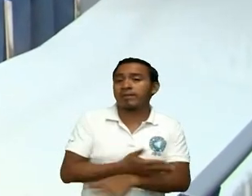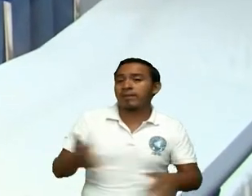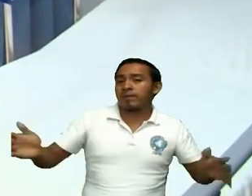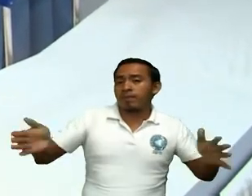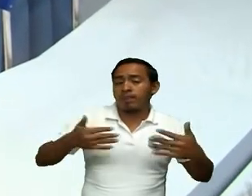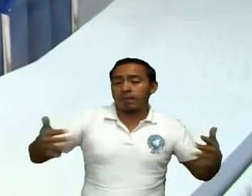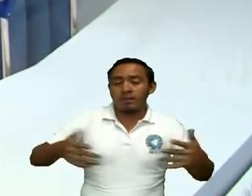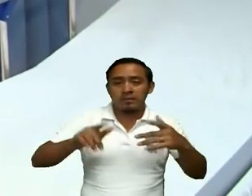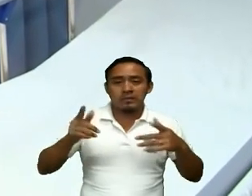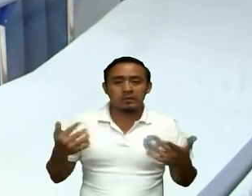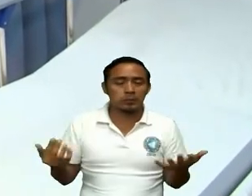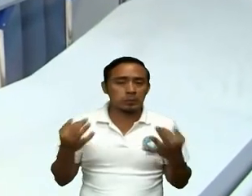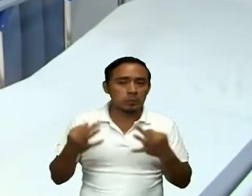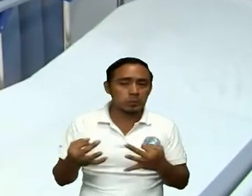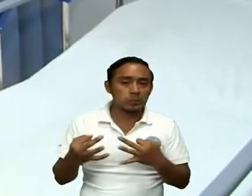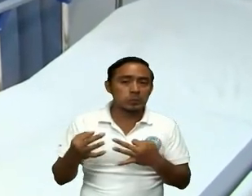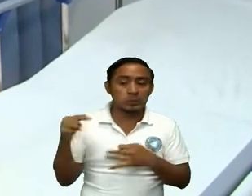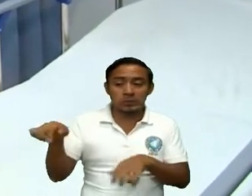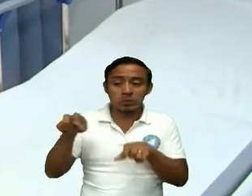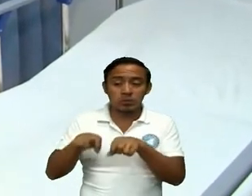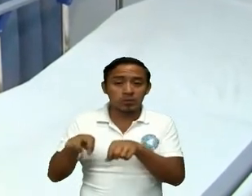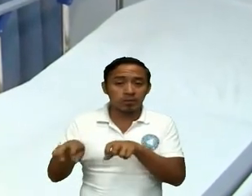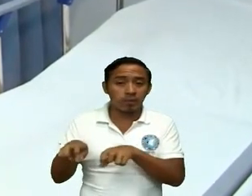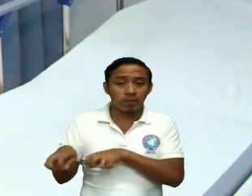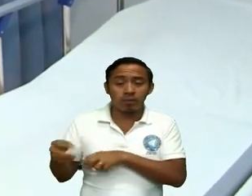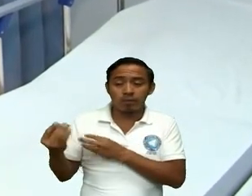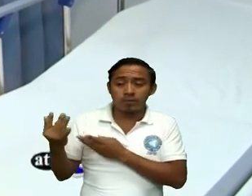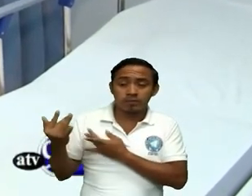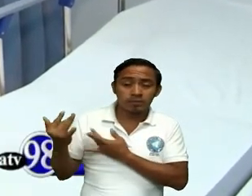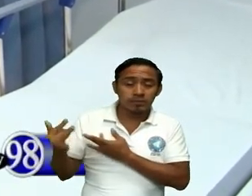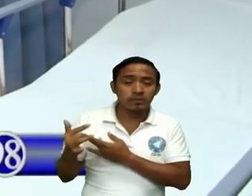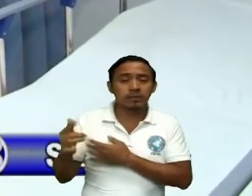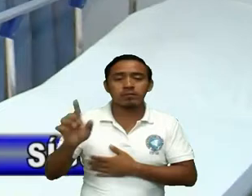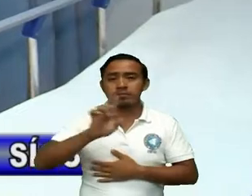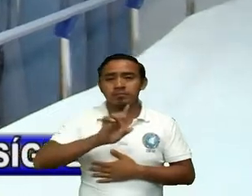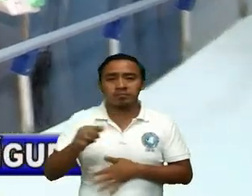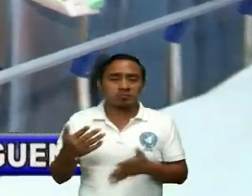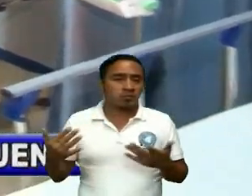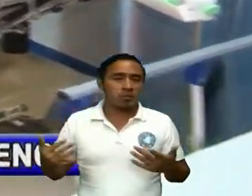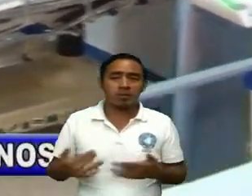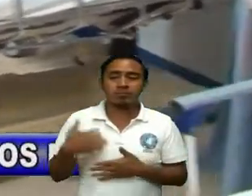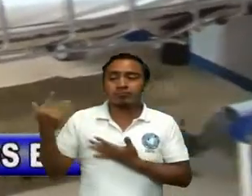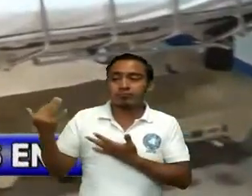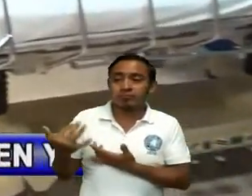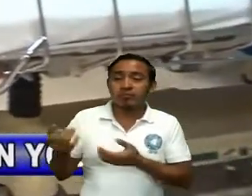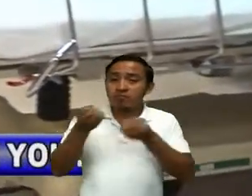teníamos las condiciones óptimas para que nuestro familiar de paciente esperara